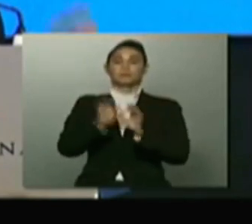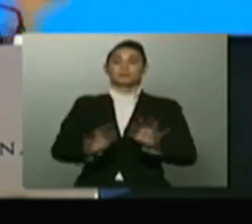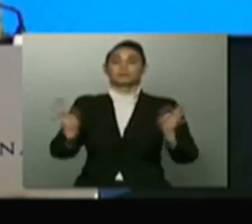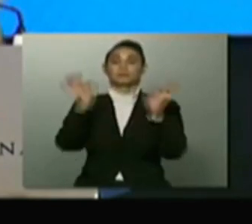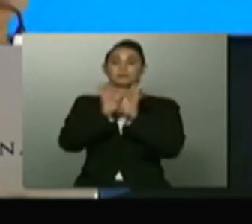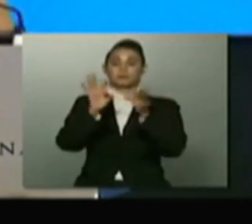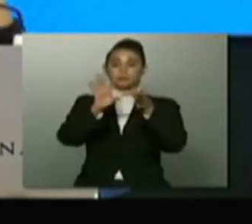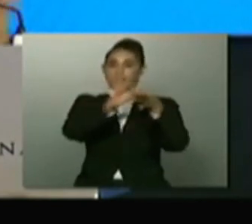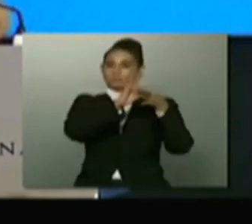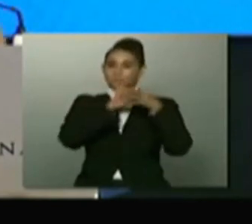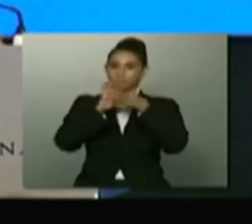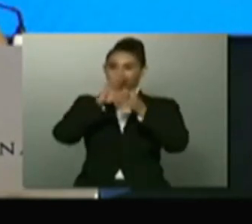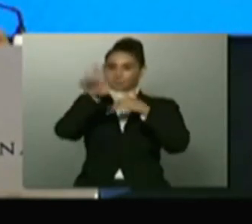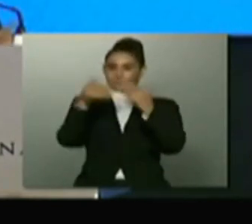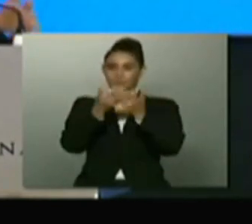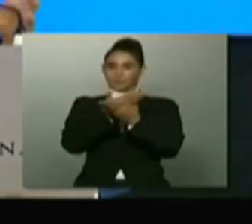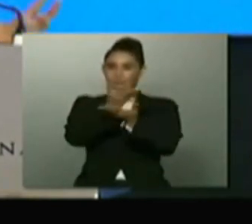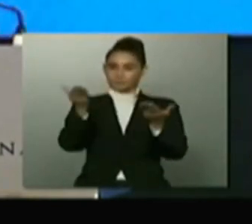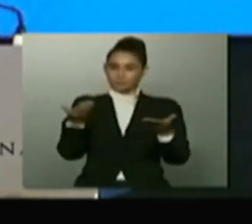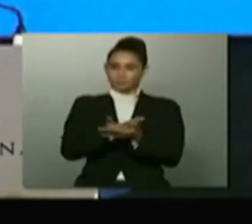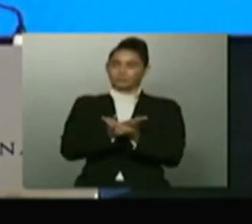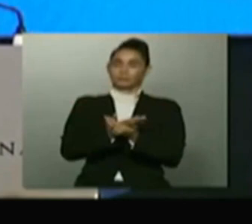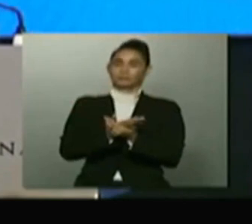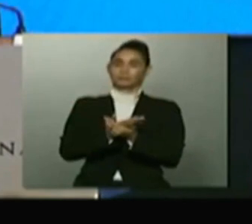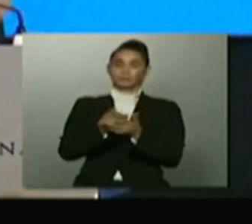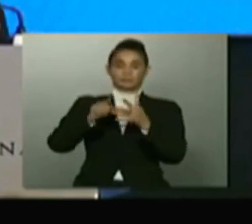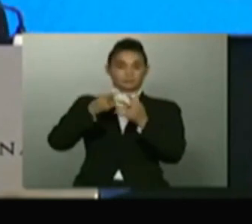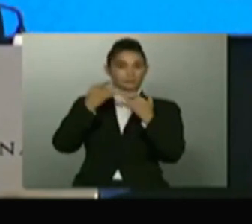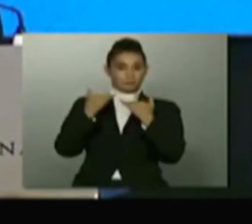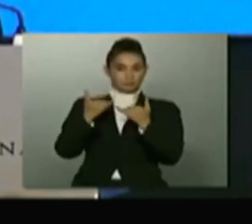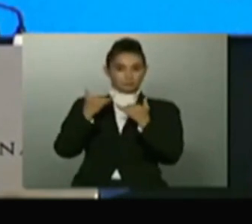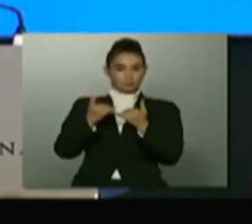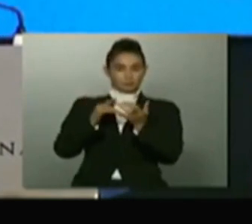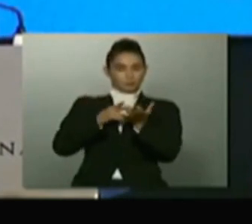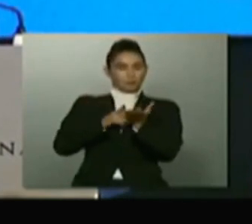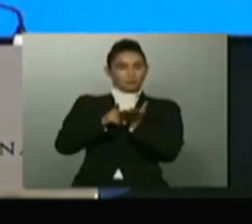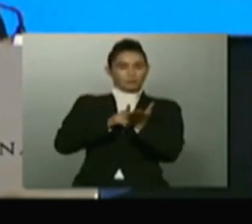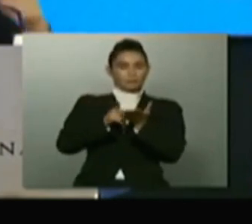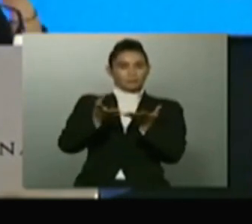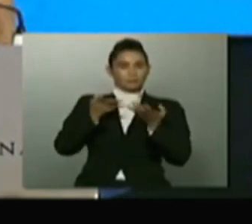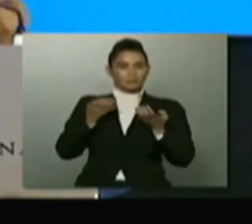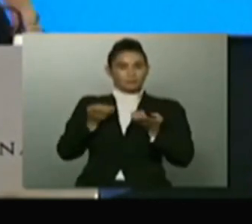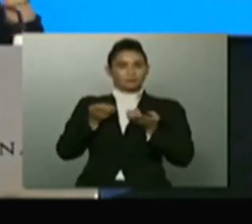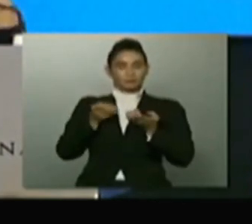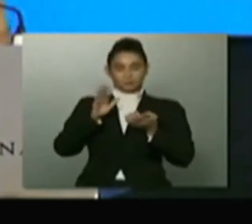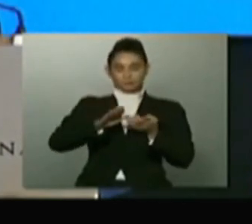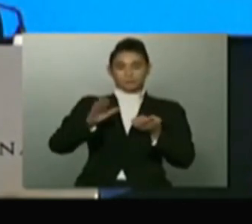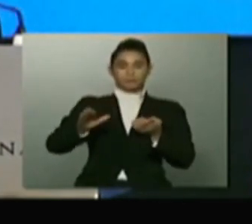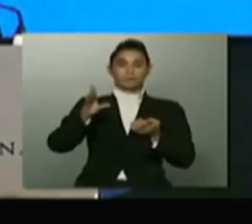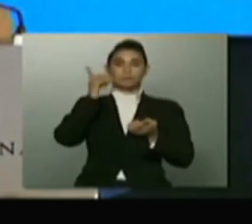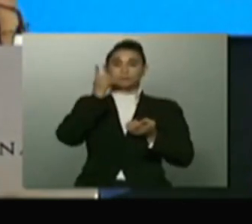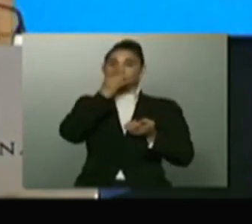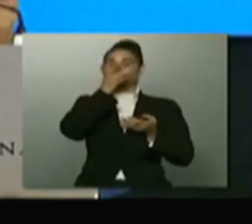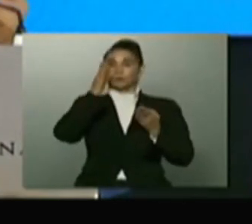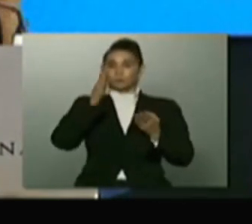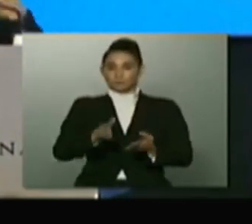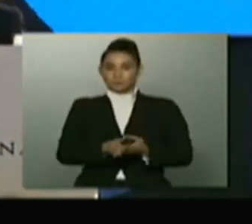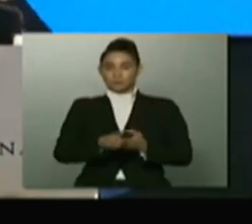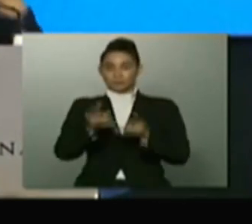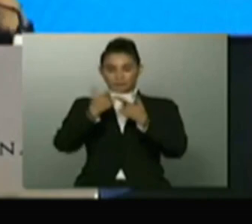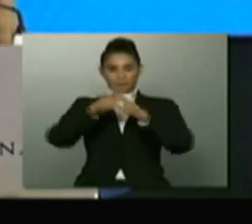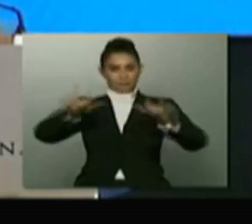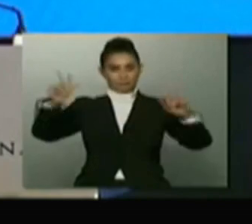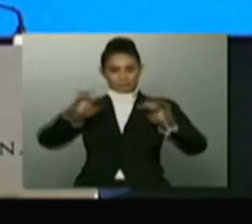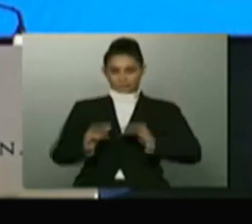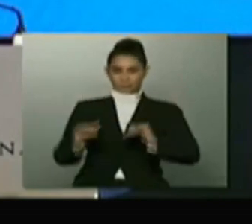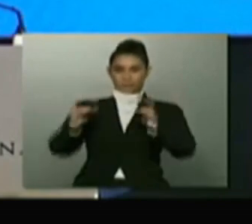que nos unamos todos a partir de hoy por la realidad que queremos niñas dominicanas libres y